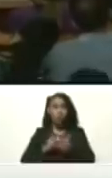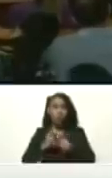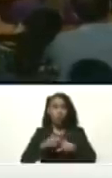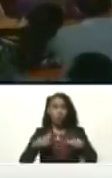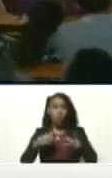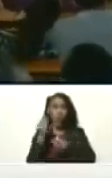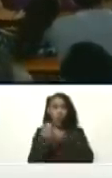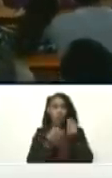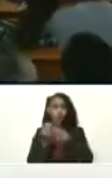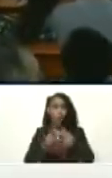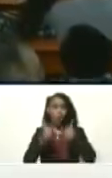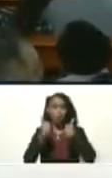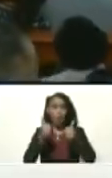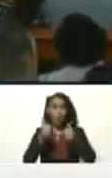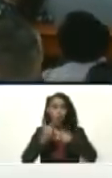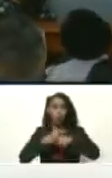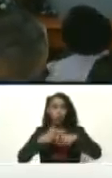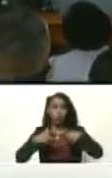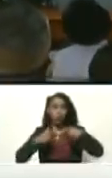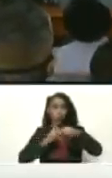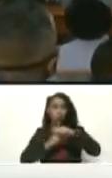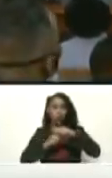cómo está prosperando,